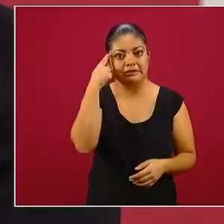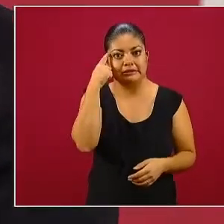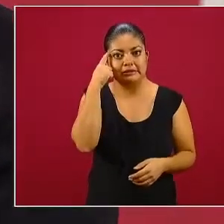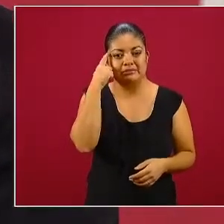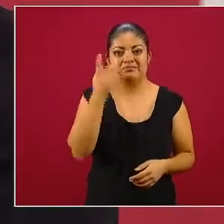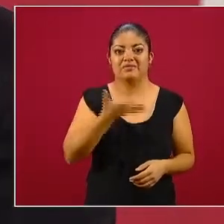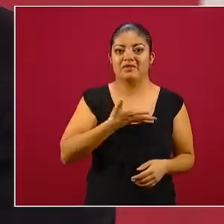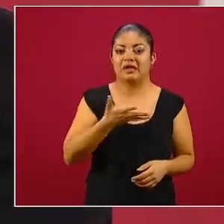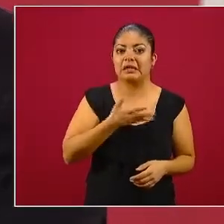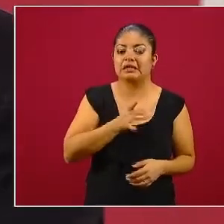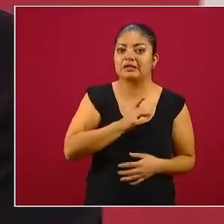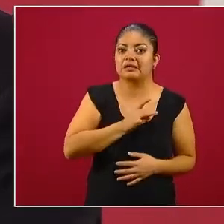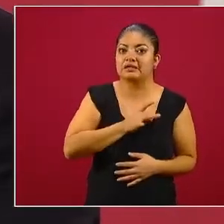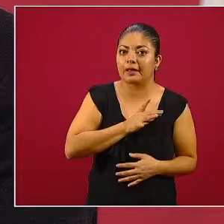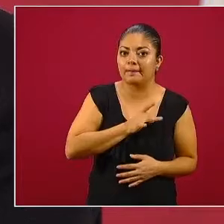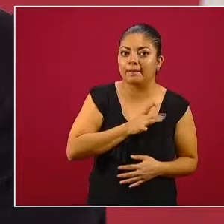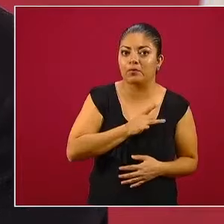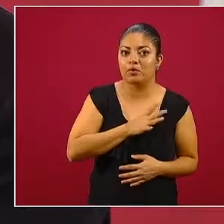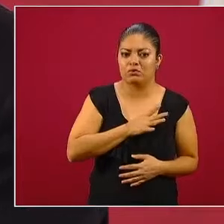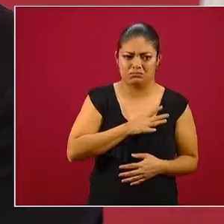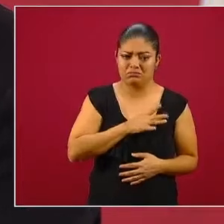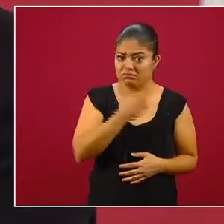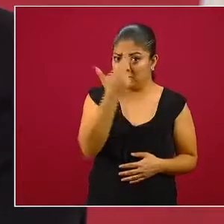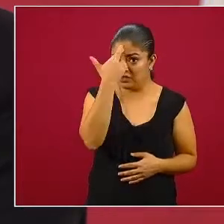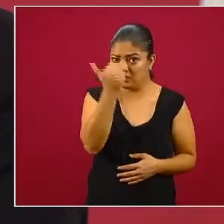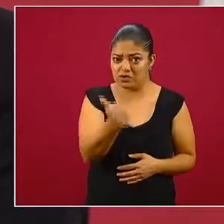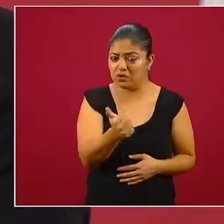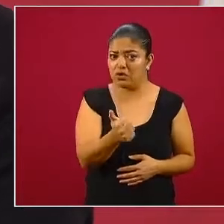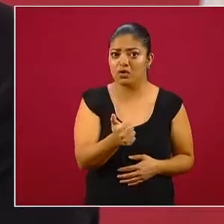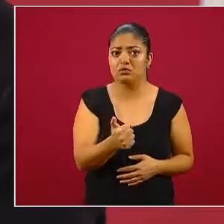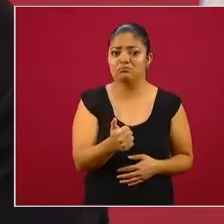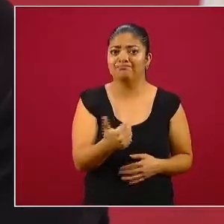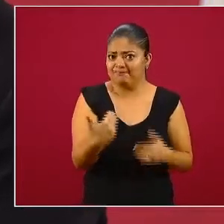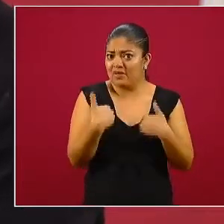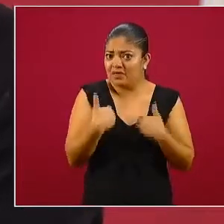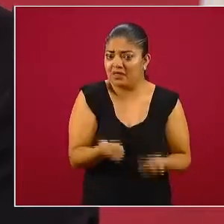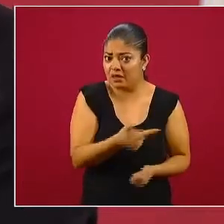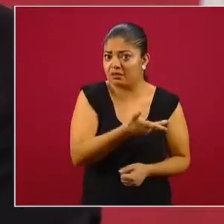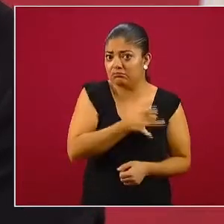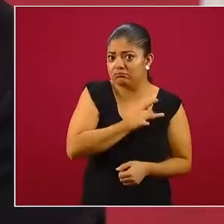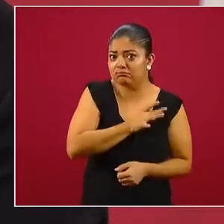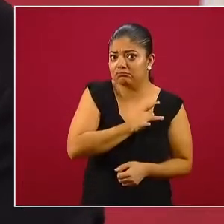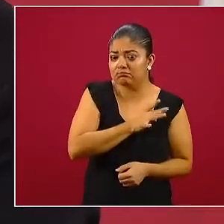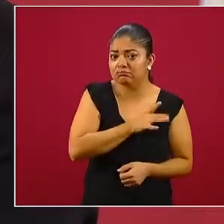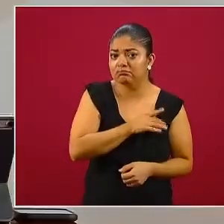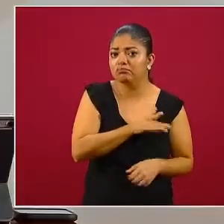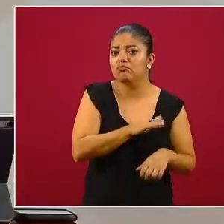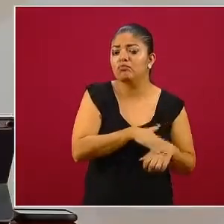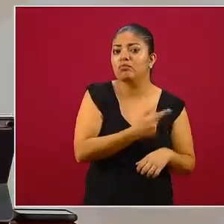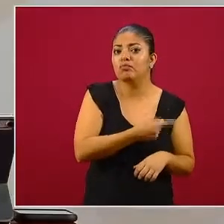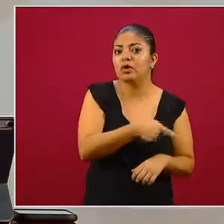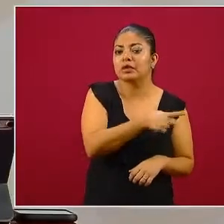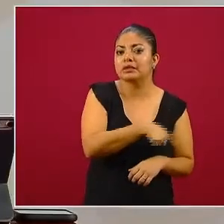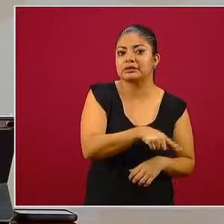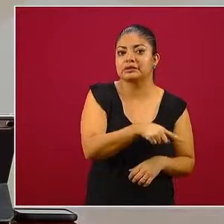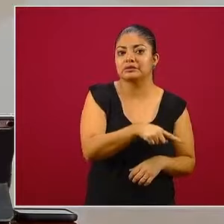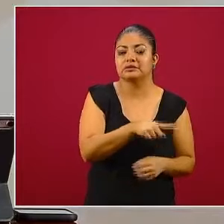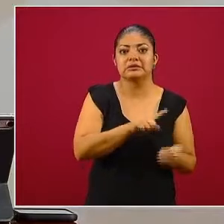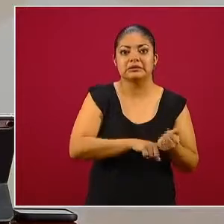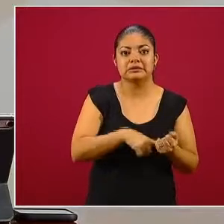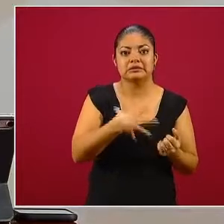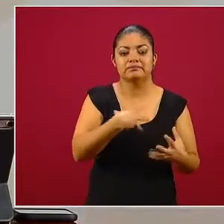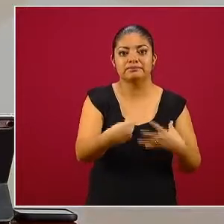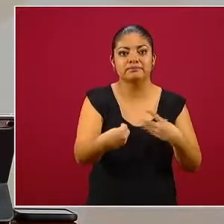temor absolutamente legítimo, absolutamente comprensible de ser parte de la